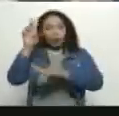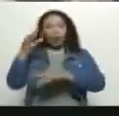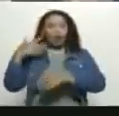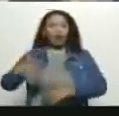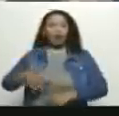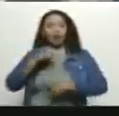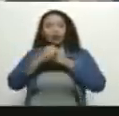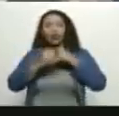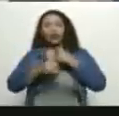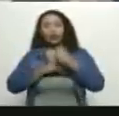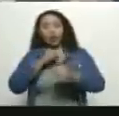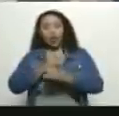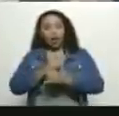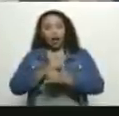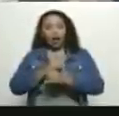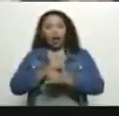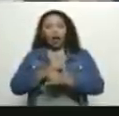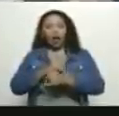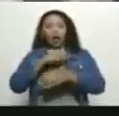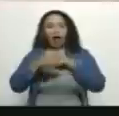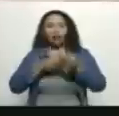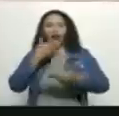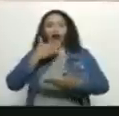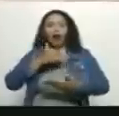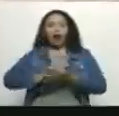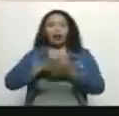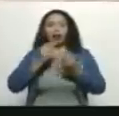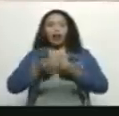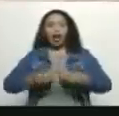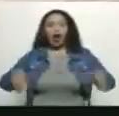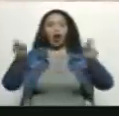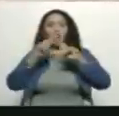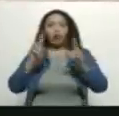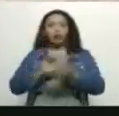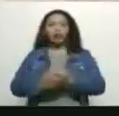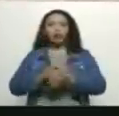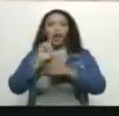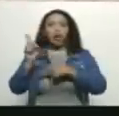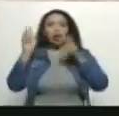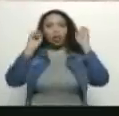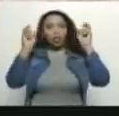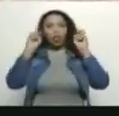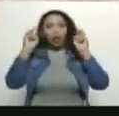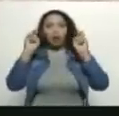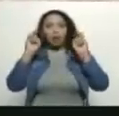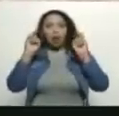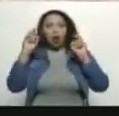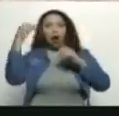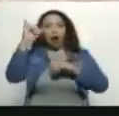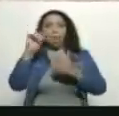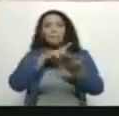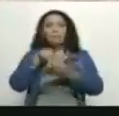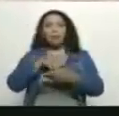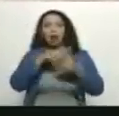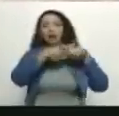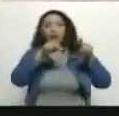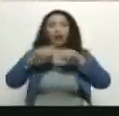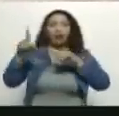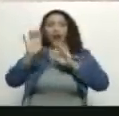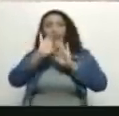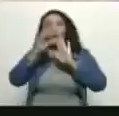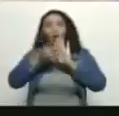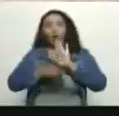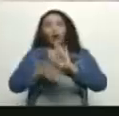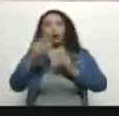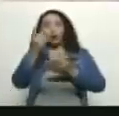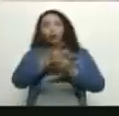internacional consagrado en la Carta de Naciones Unidas. Estos elementos están incorporados en los distintos documentos que